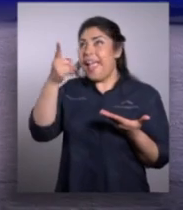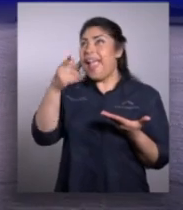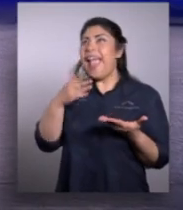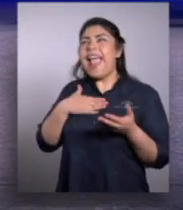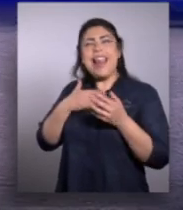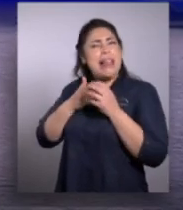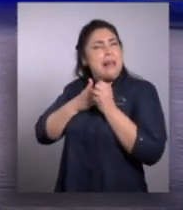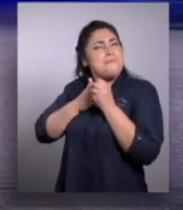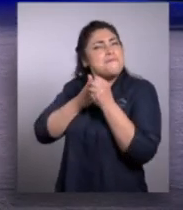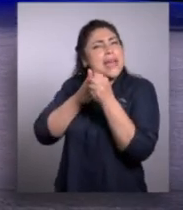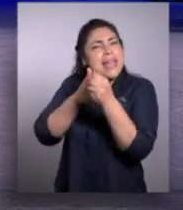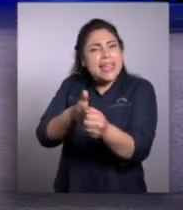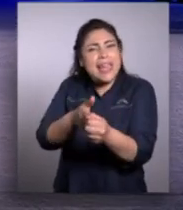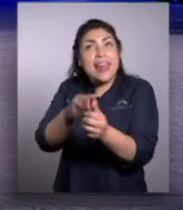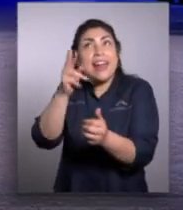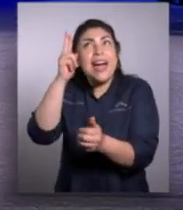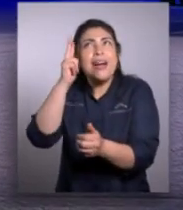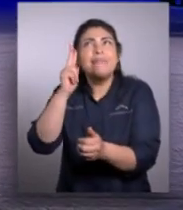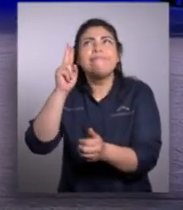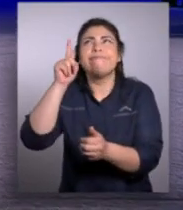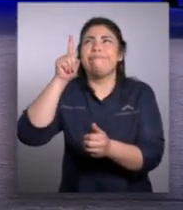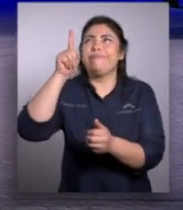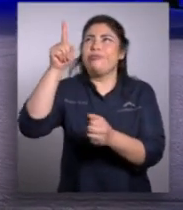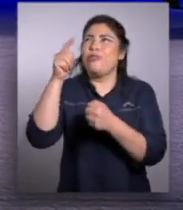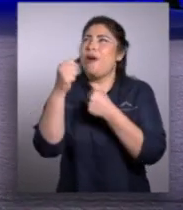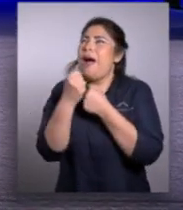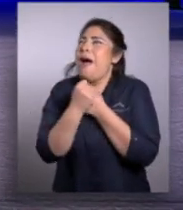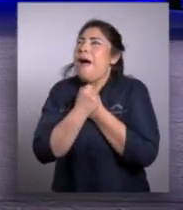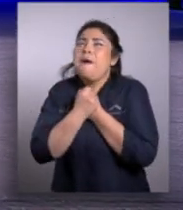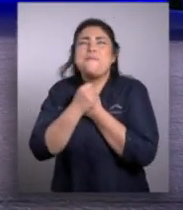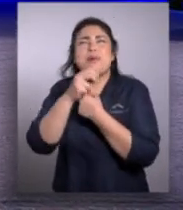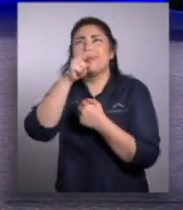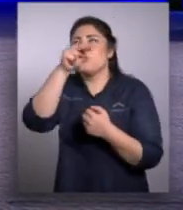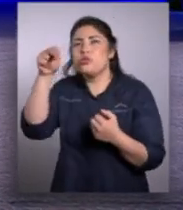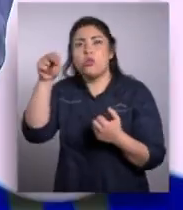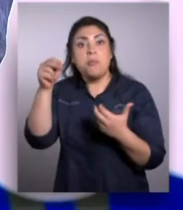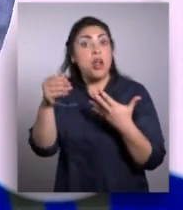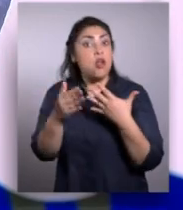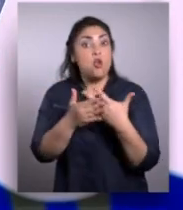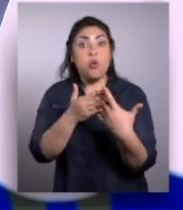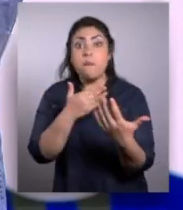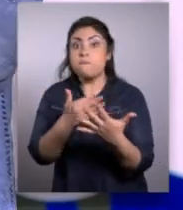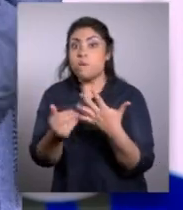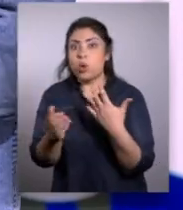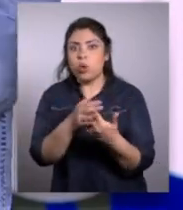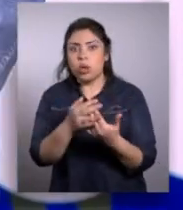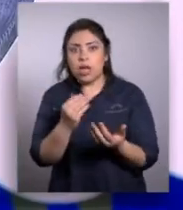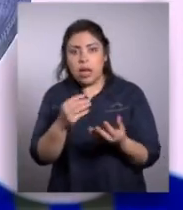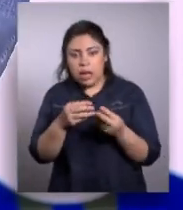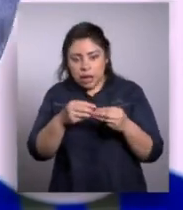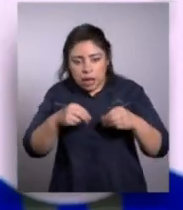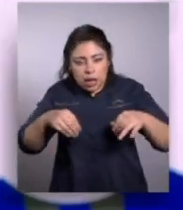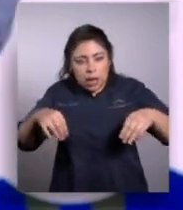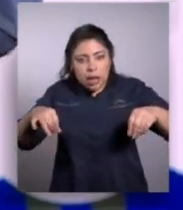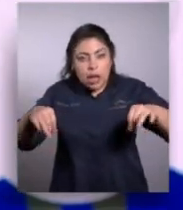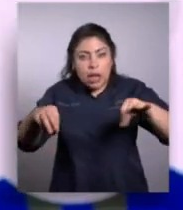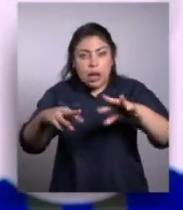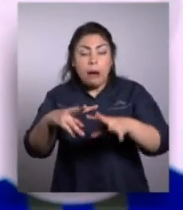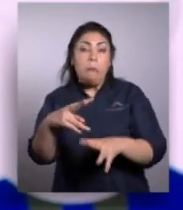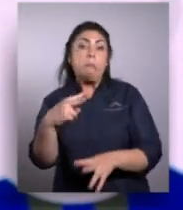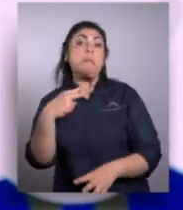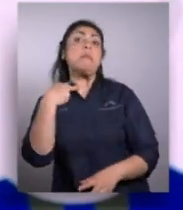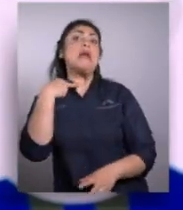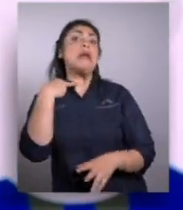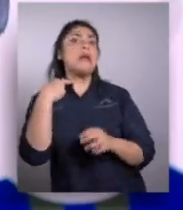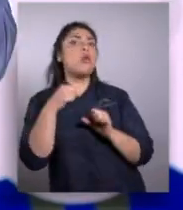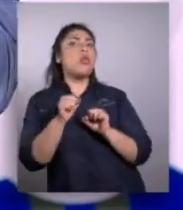nombre aunque ande en valle de sombra de muerte no temeré mal alguno ningún mal